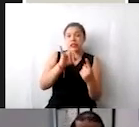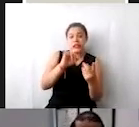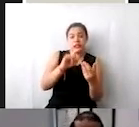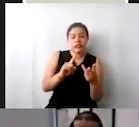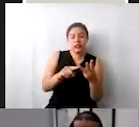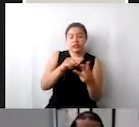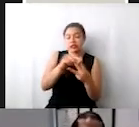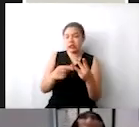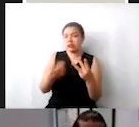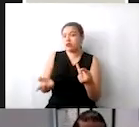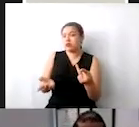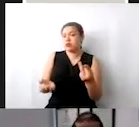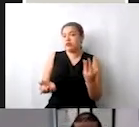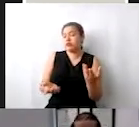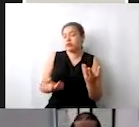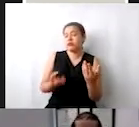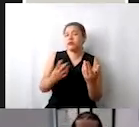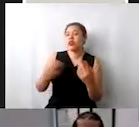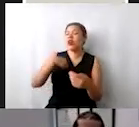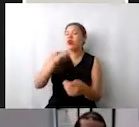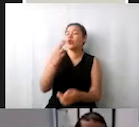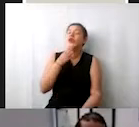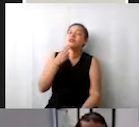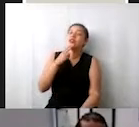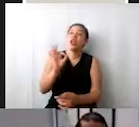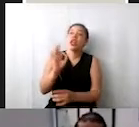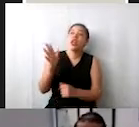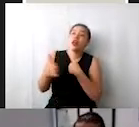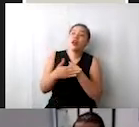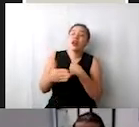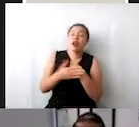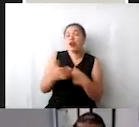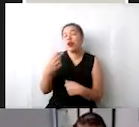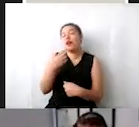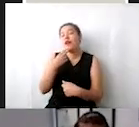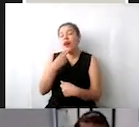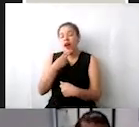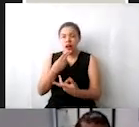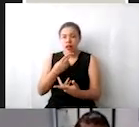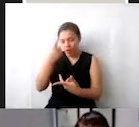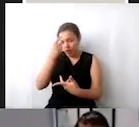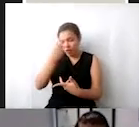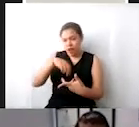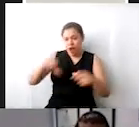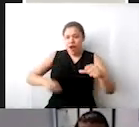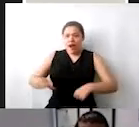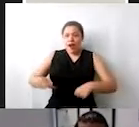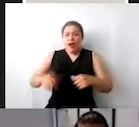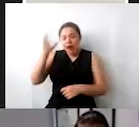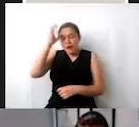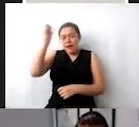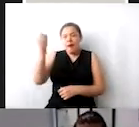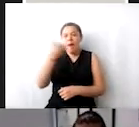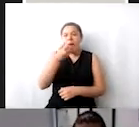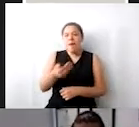nos sirve o lo que nos serviría para tener una definición en cuanto a nuestra actividad, no se